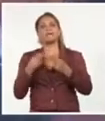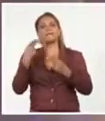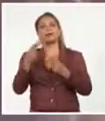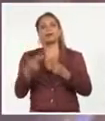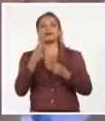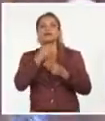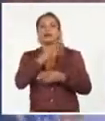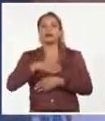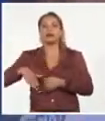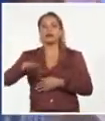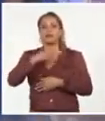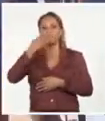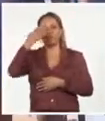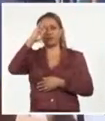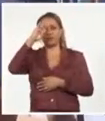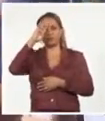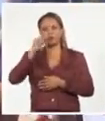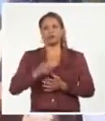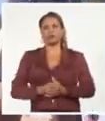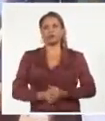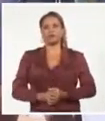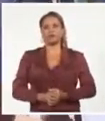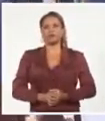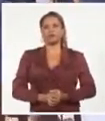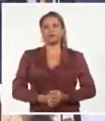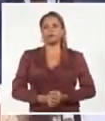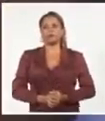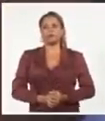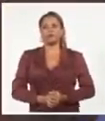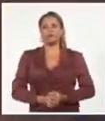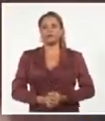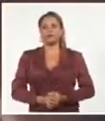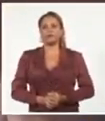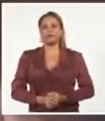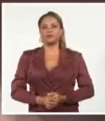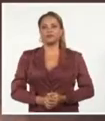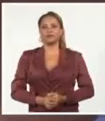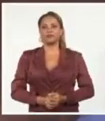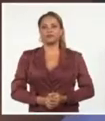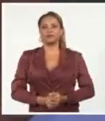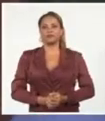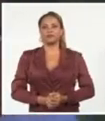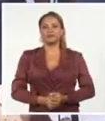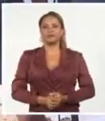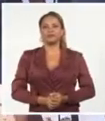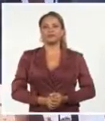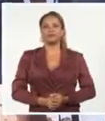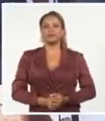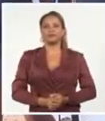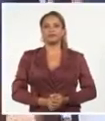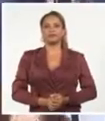pueblo cubano. Desde Holguín, Rafael Oramas e Ivette Tejeda, para el Sistema Informativo de la Televisión Cubana.